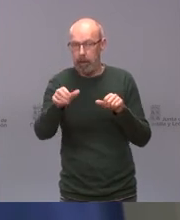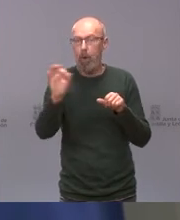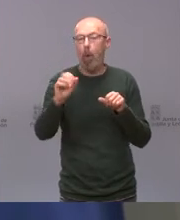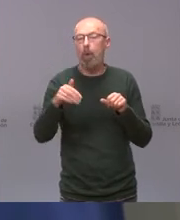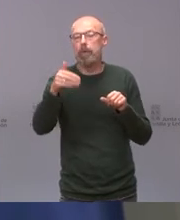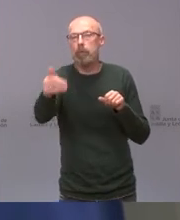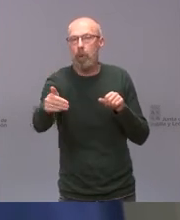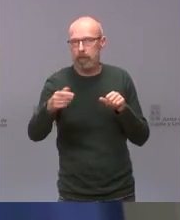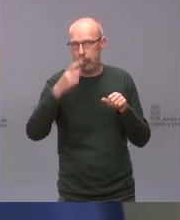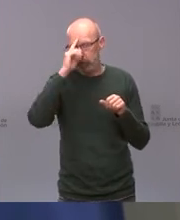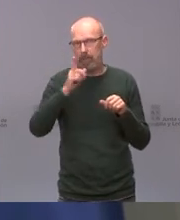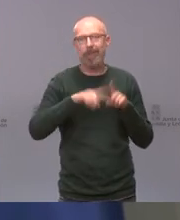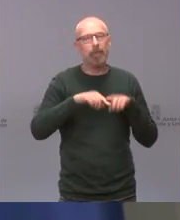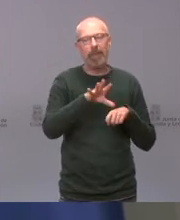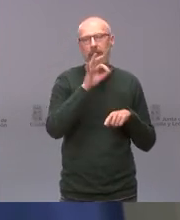de lo que decidamos.